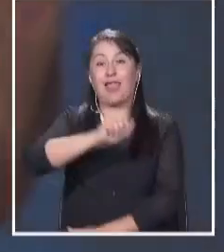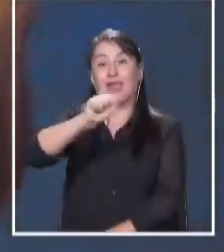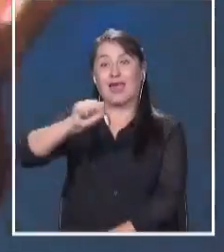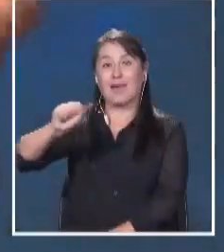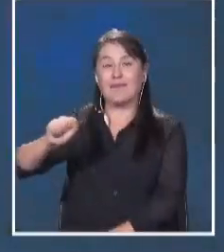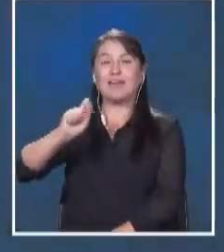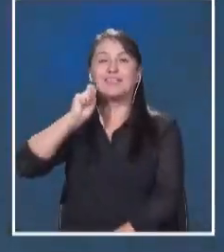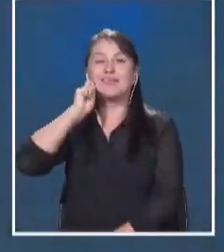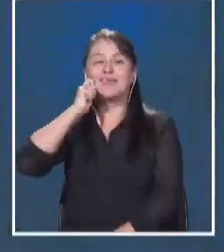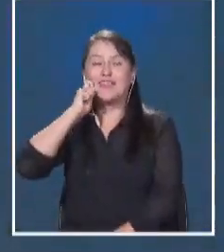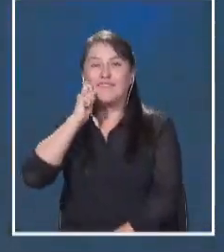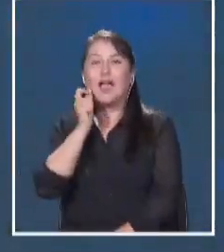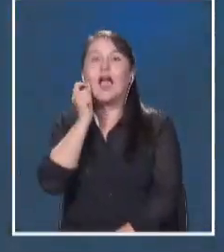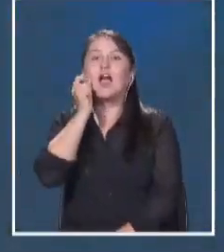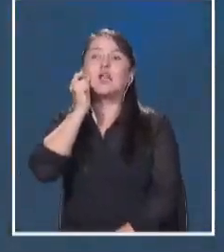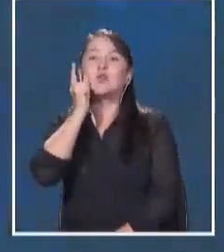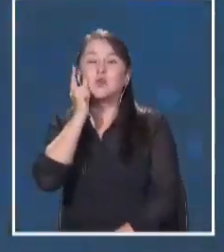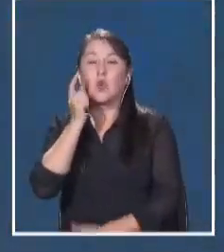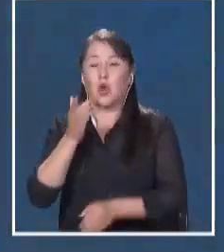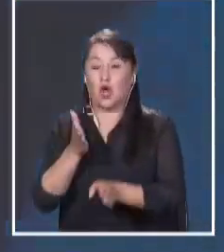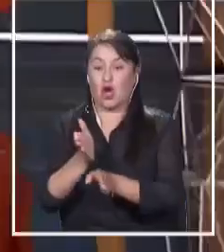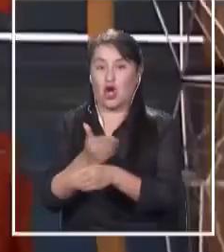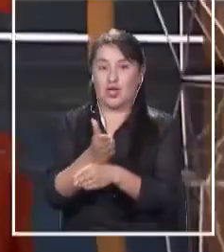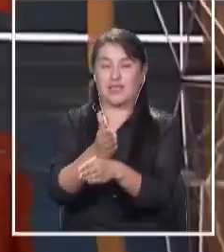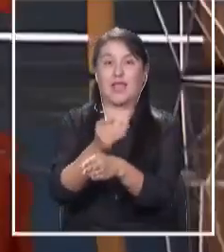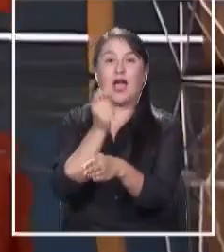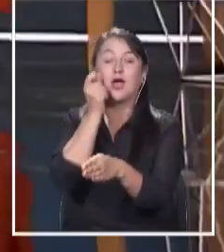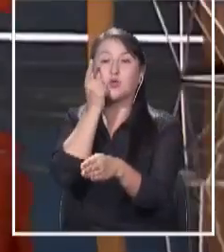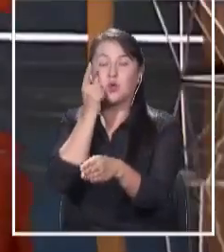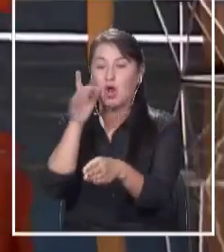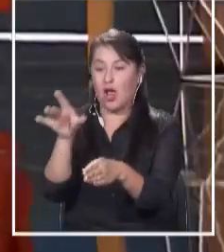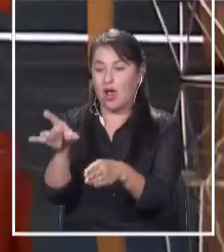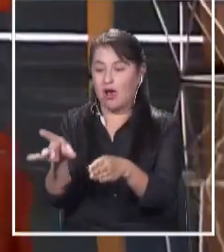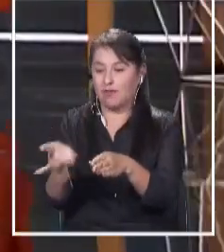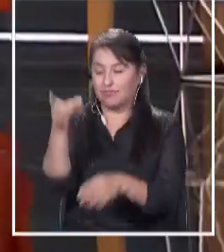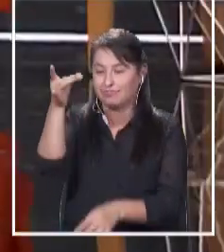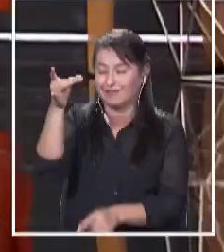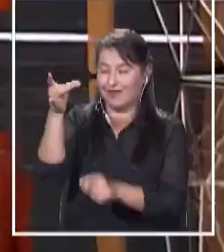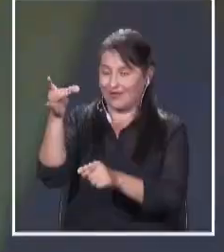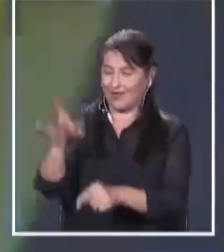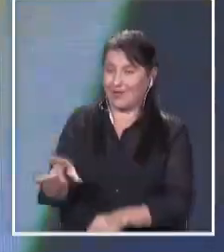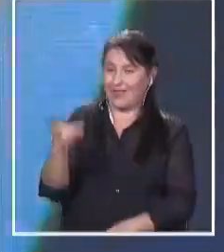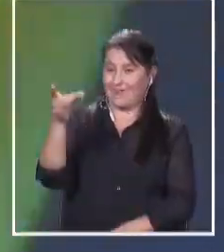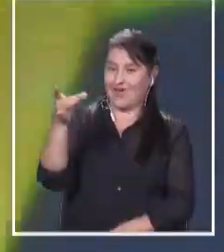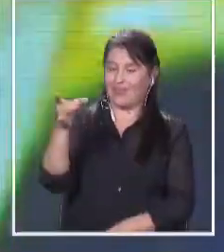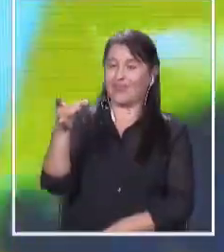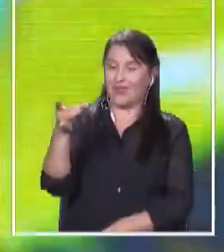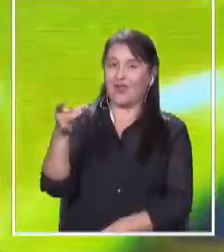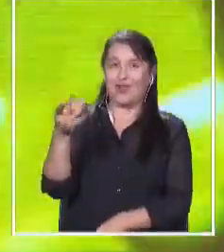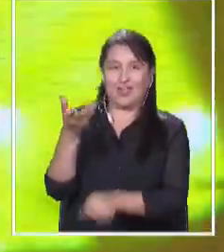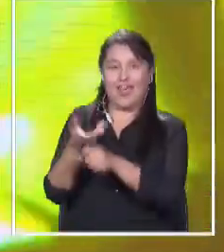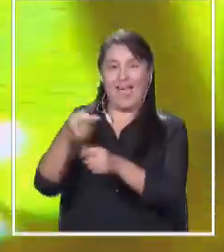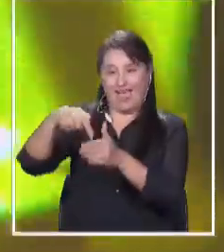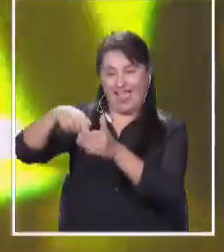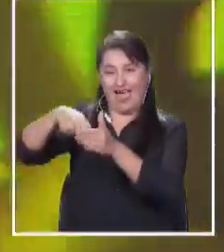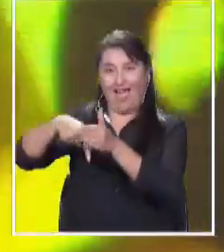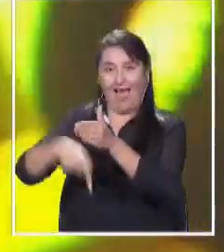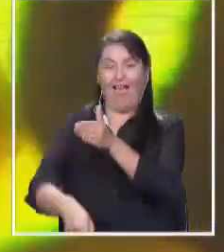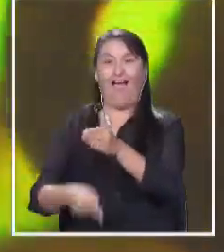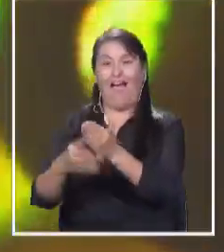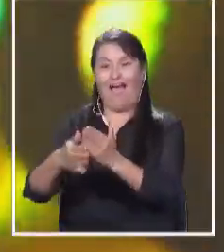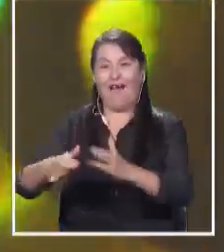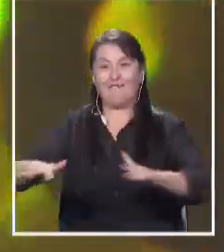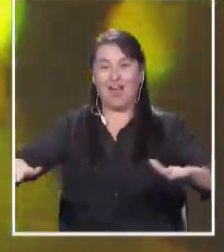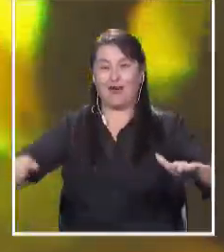es el pez azul. ¿Cómo vamos conectando, cierto, lo que vamos descubriendo con lo que tenemos allá abajo? Por lo tanto, tenemos abajo